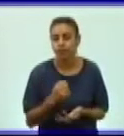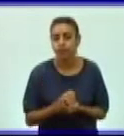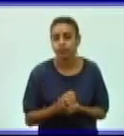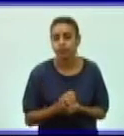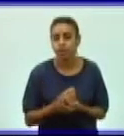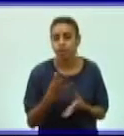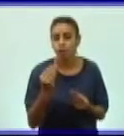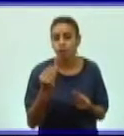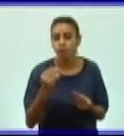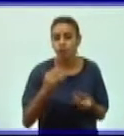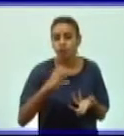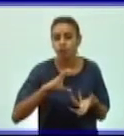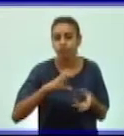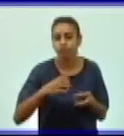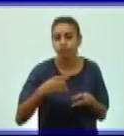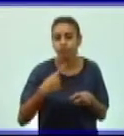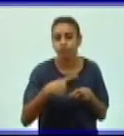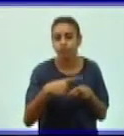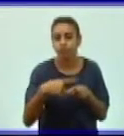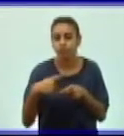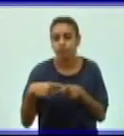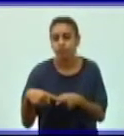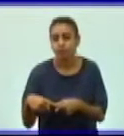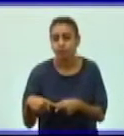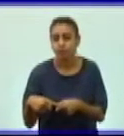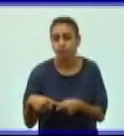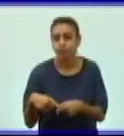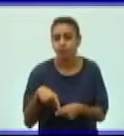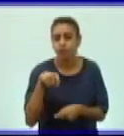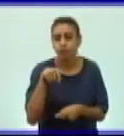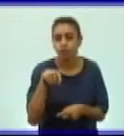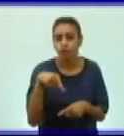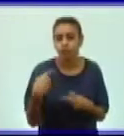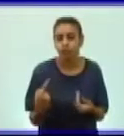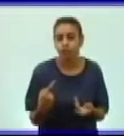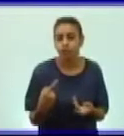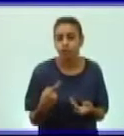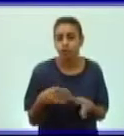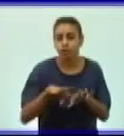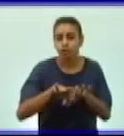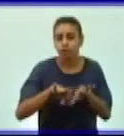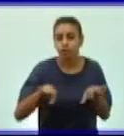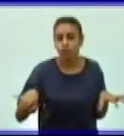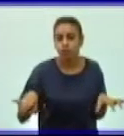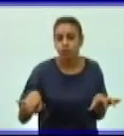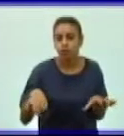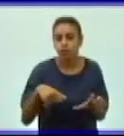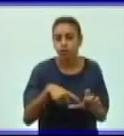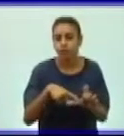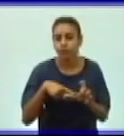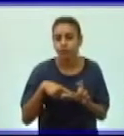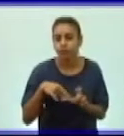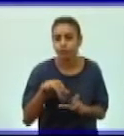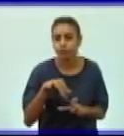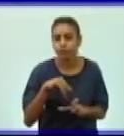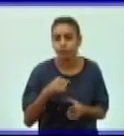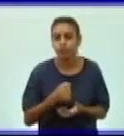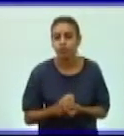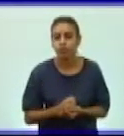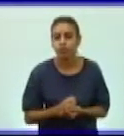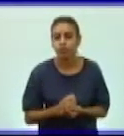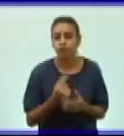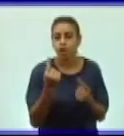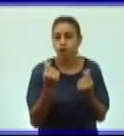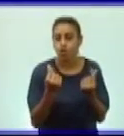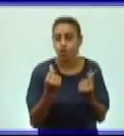factores que influyeron en que el socialismo en Rusia, en la Unión Soviética, dejara de existir. Primero ahí está, lo económico,